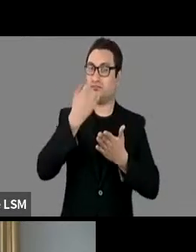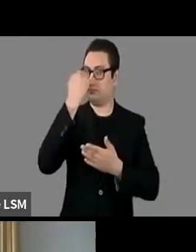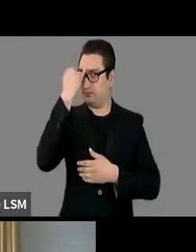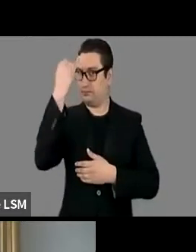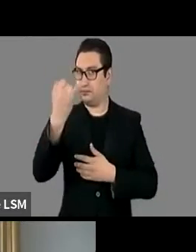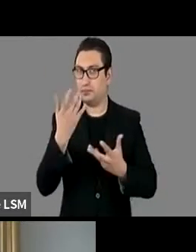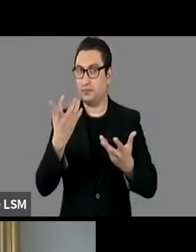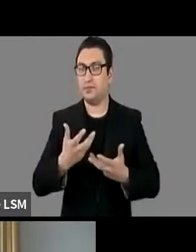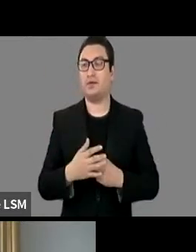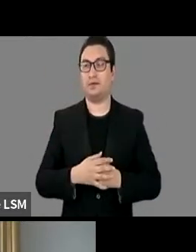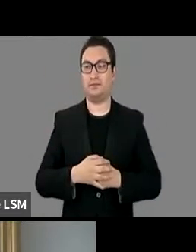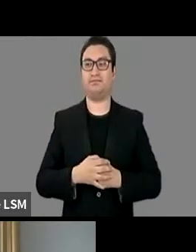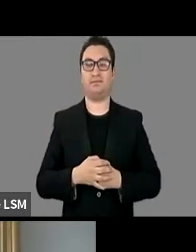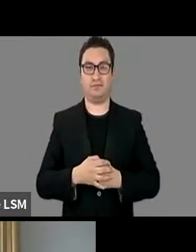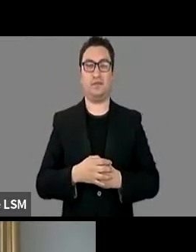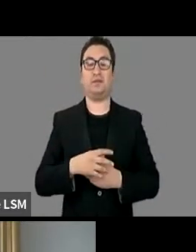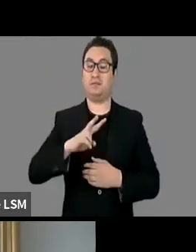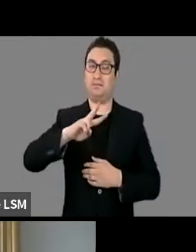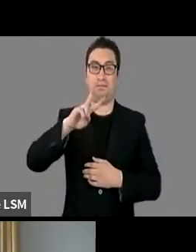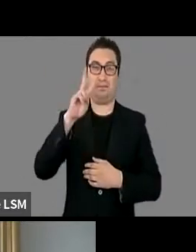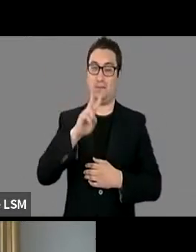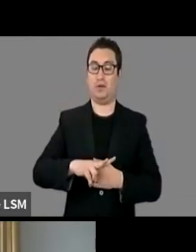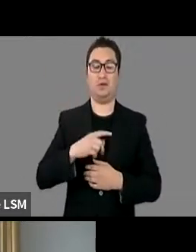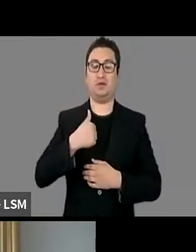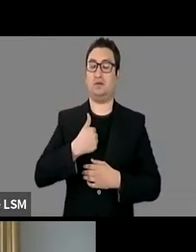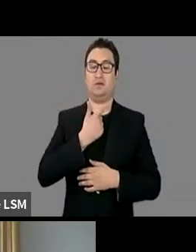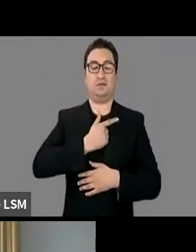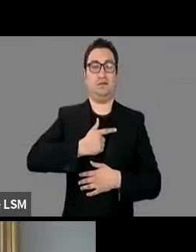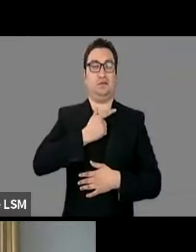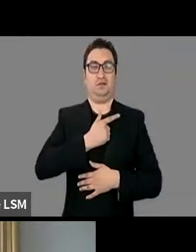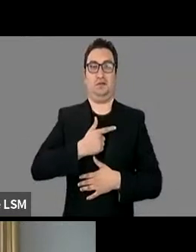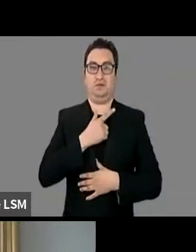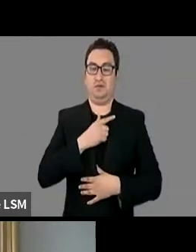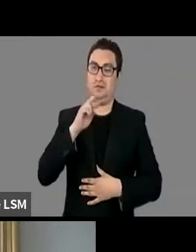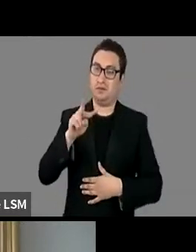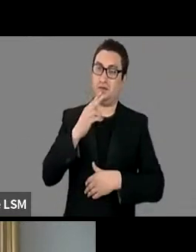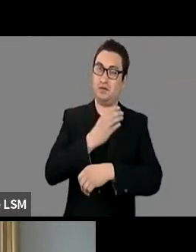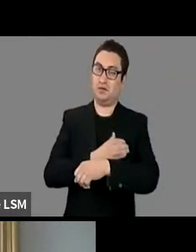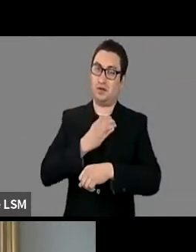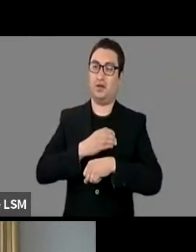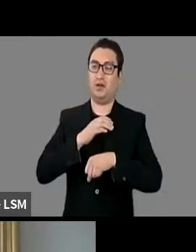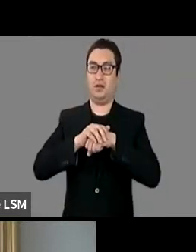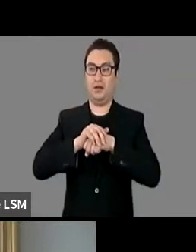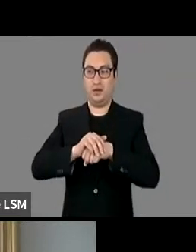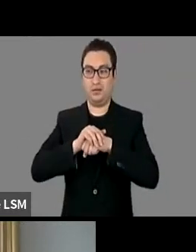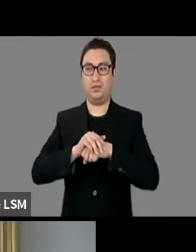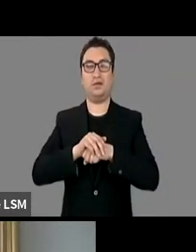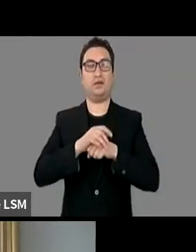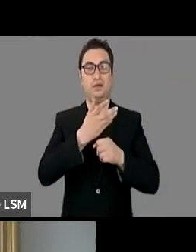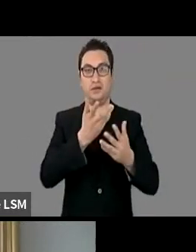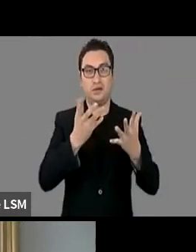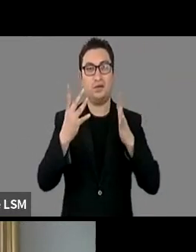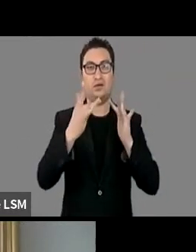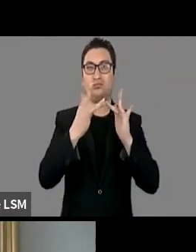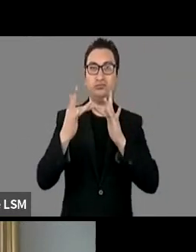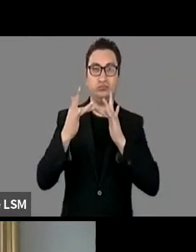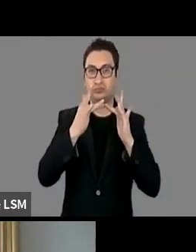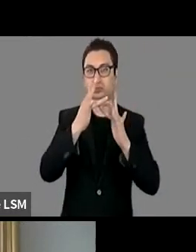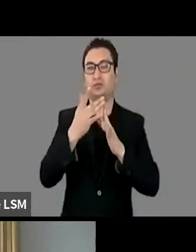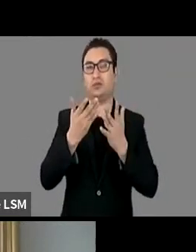gusto poder ver a colegas y amigos a través de estas plataformas.